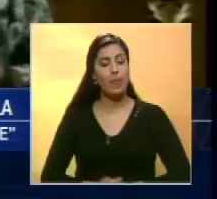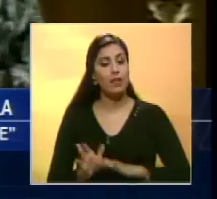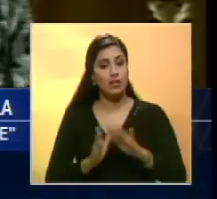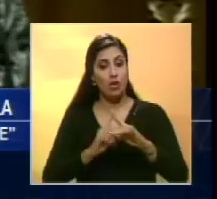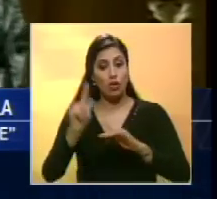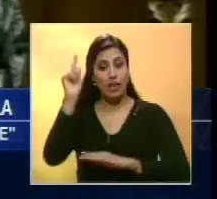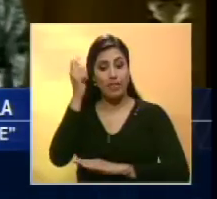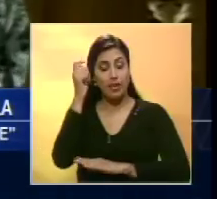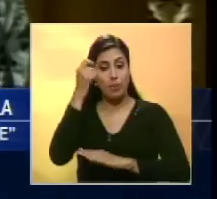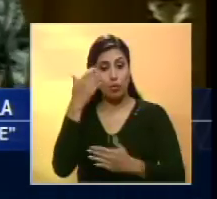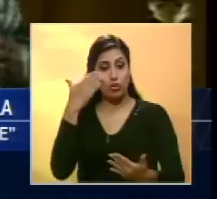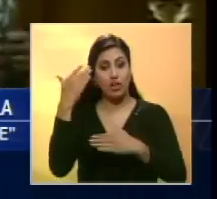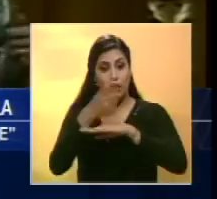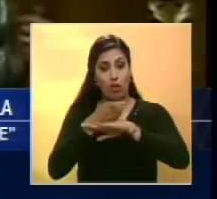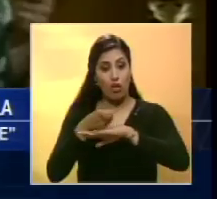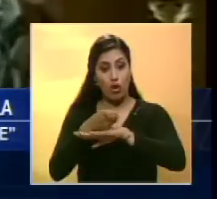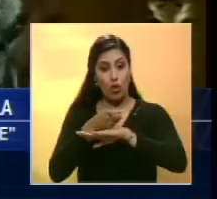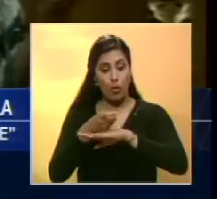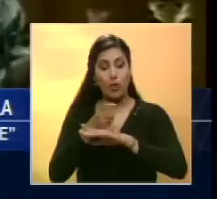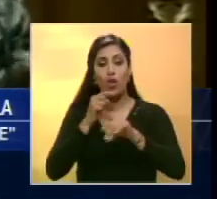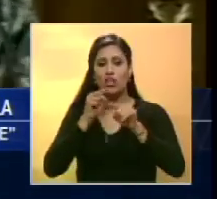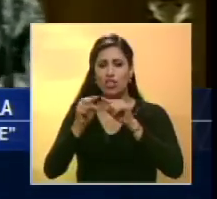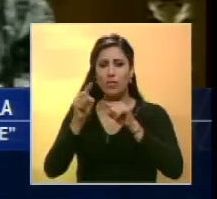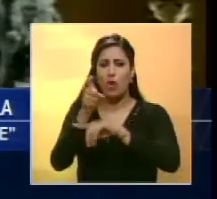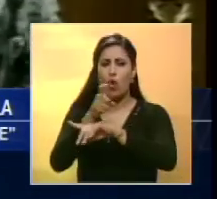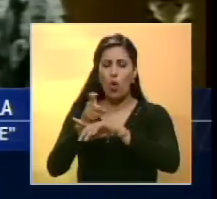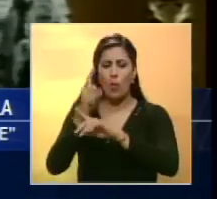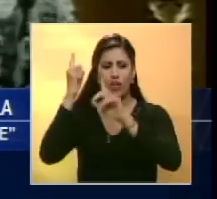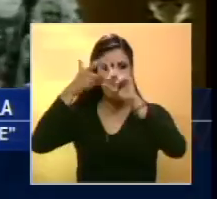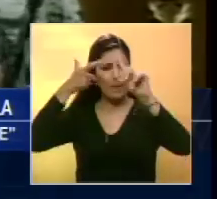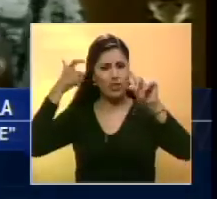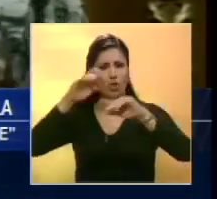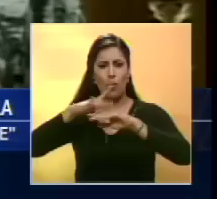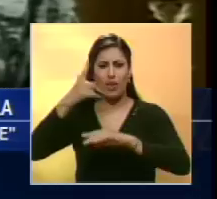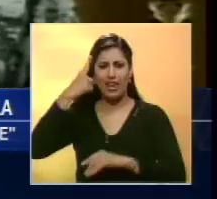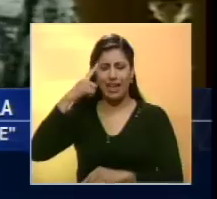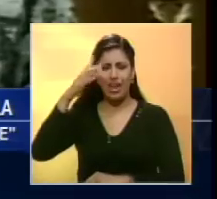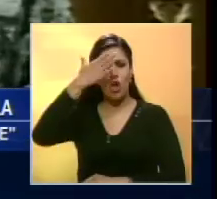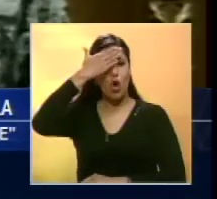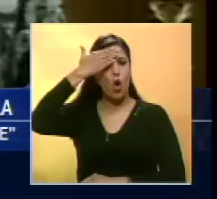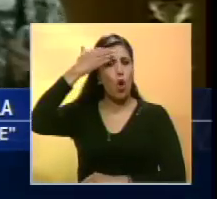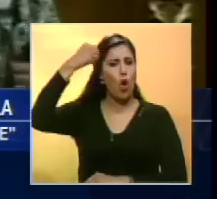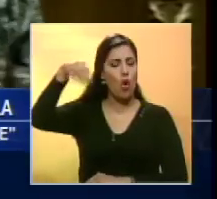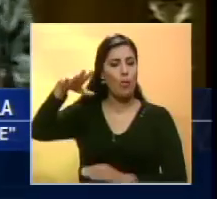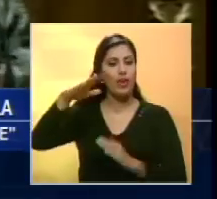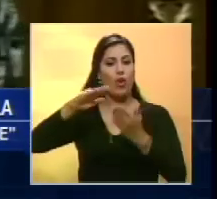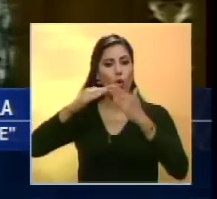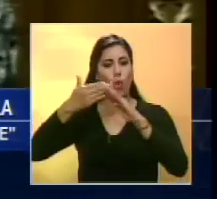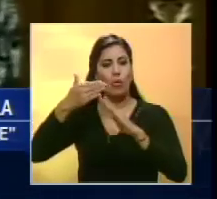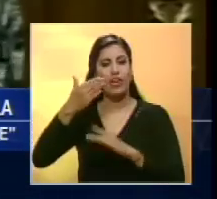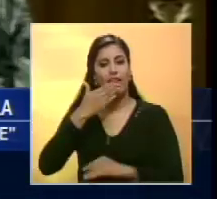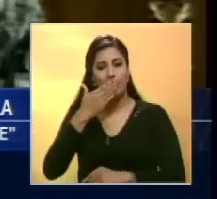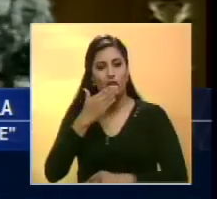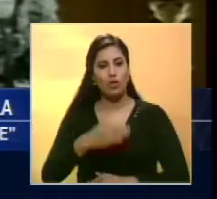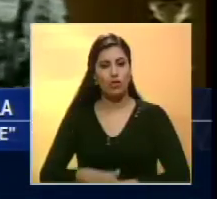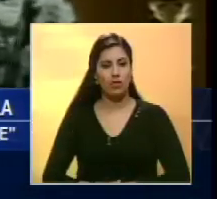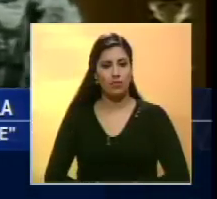La diputada oficialista Aloa Núñez criticó al gobernador Guarulla, pues a su juicio este olvidó a las comunidades indígenas.